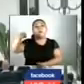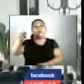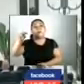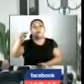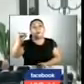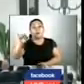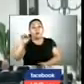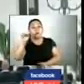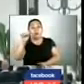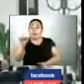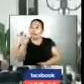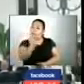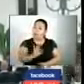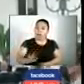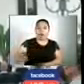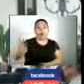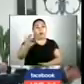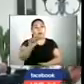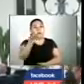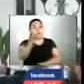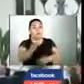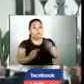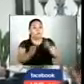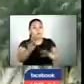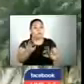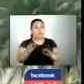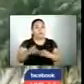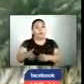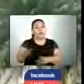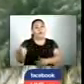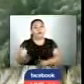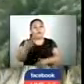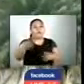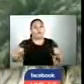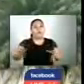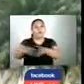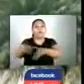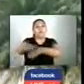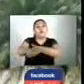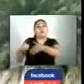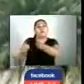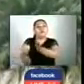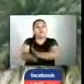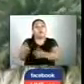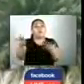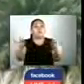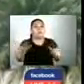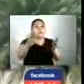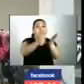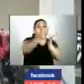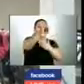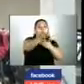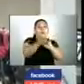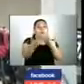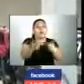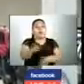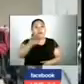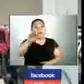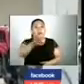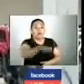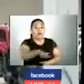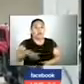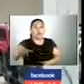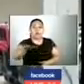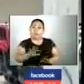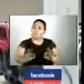que será una de las estructuras más importantes para la próxima legislatura y forma parte de un proyecto conformado por tres salones equipados